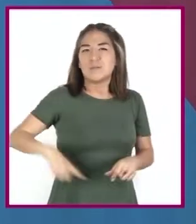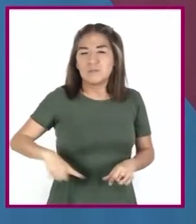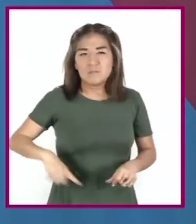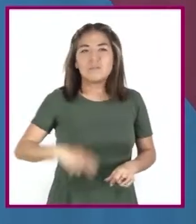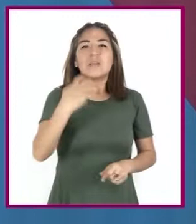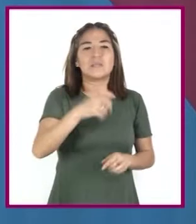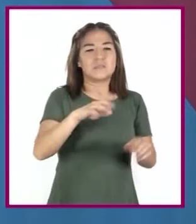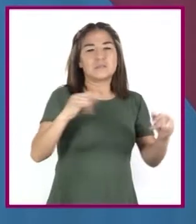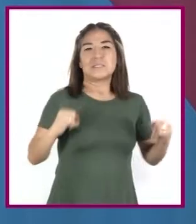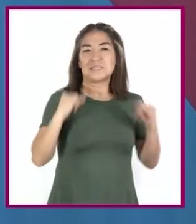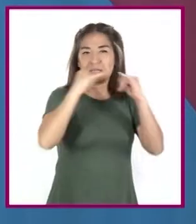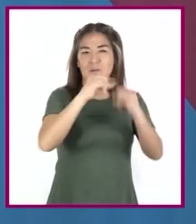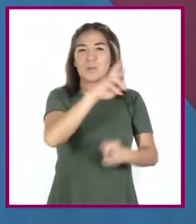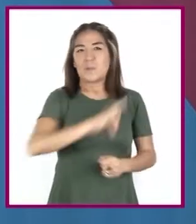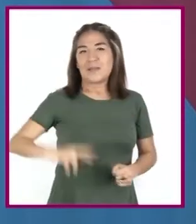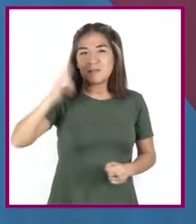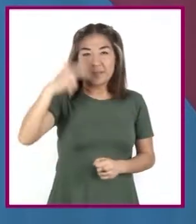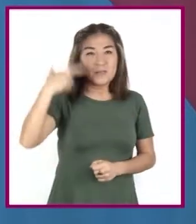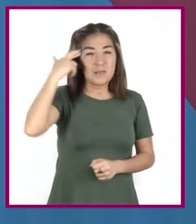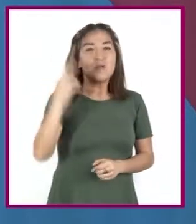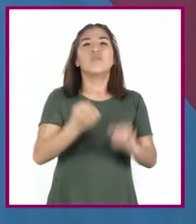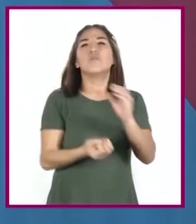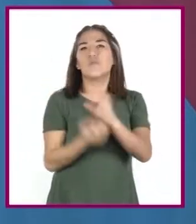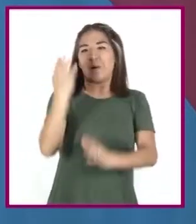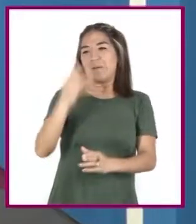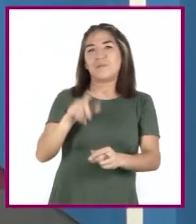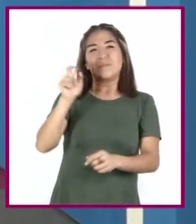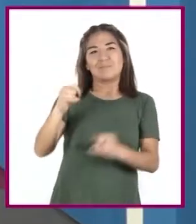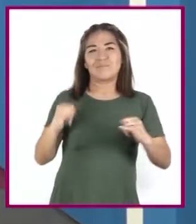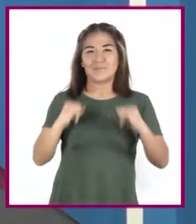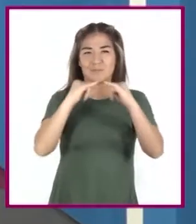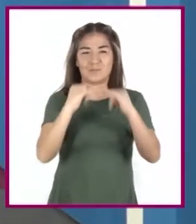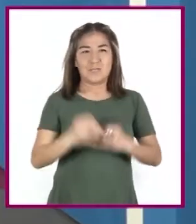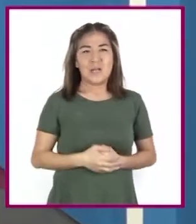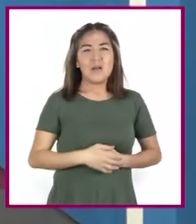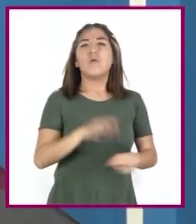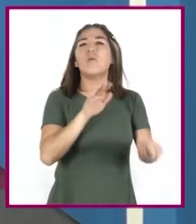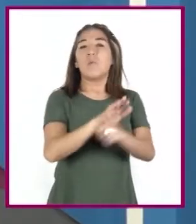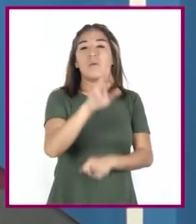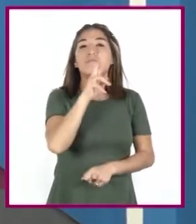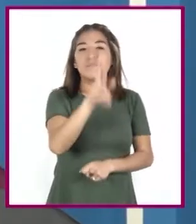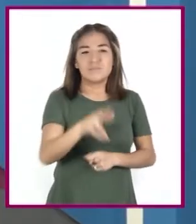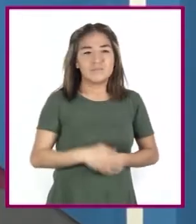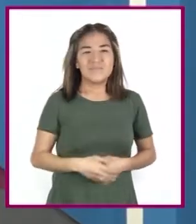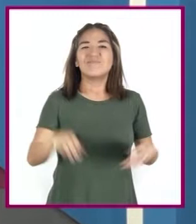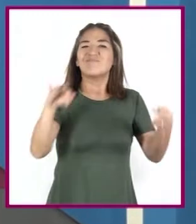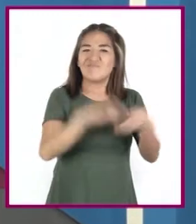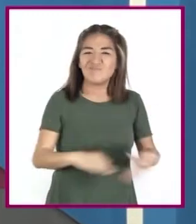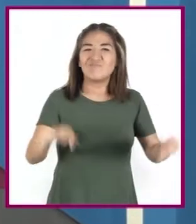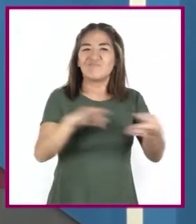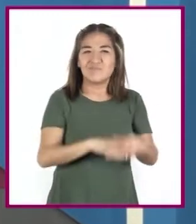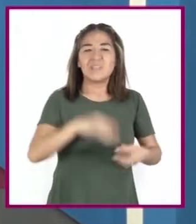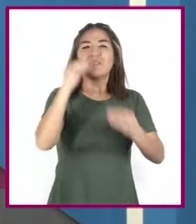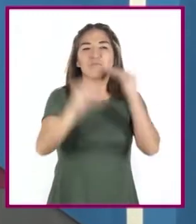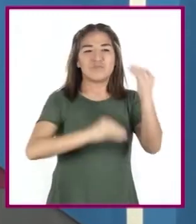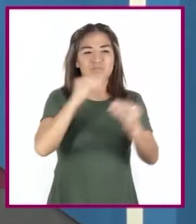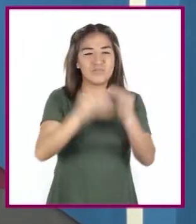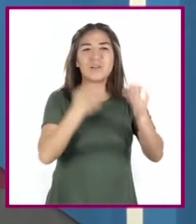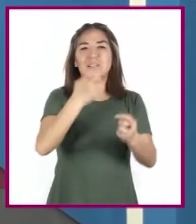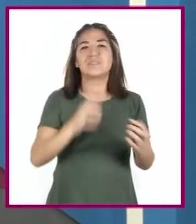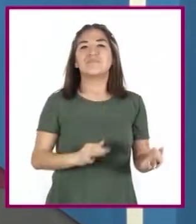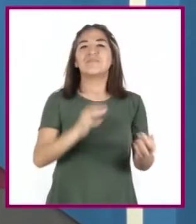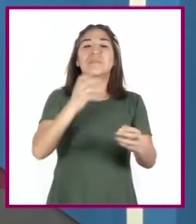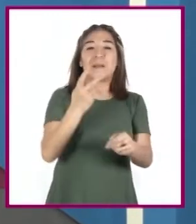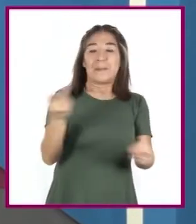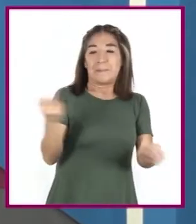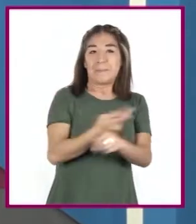virreinales que al tiempo que intentaba construir otras nuevas. El resultado fue un constante conflicto entre el presente y el